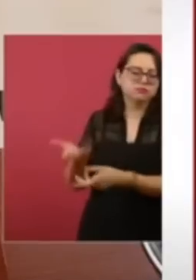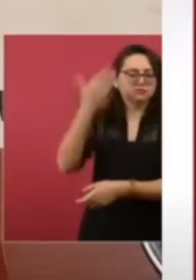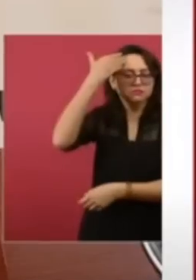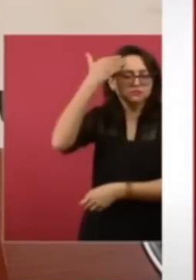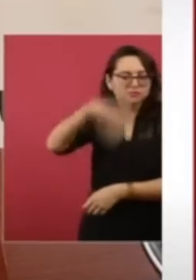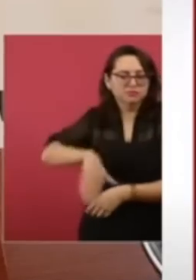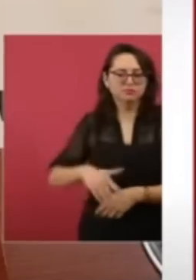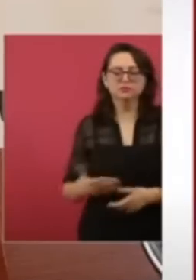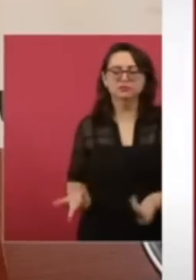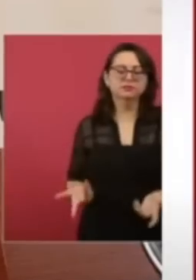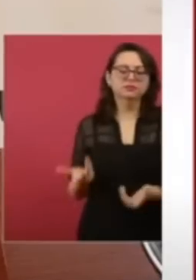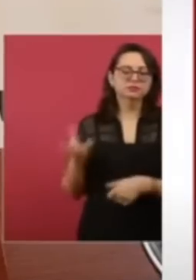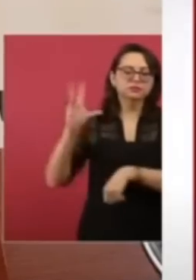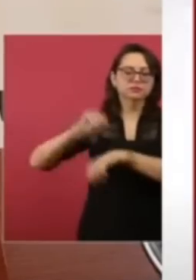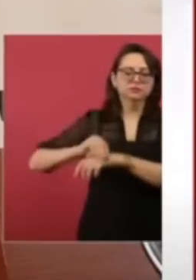los